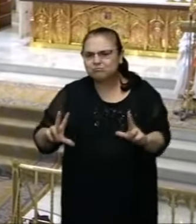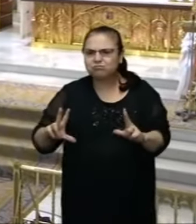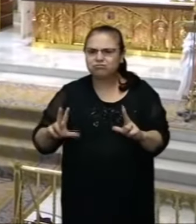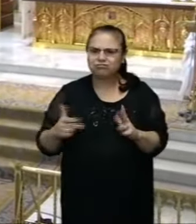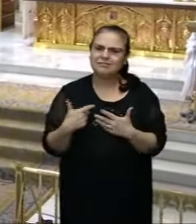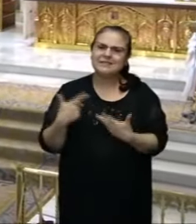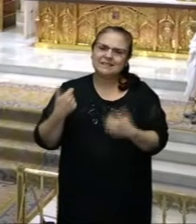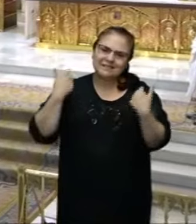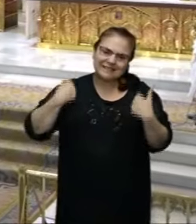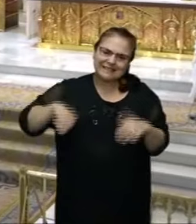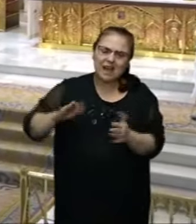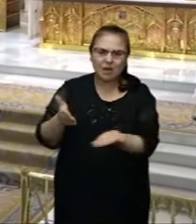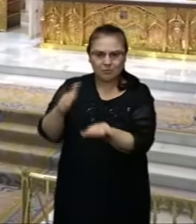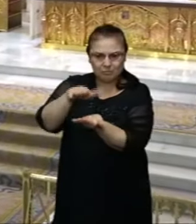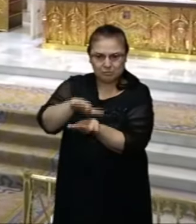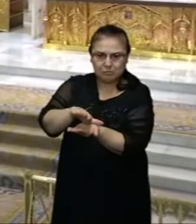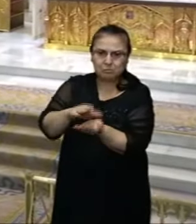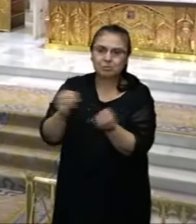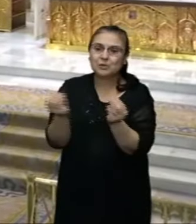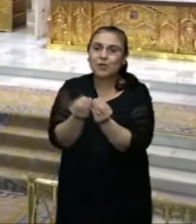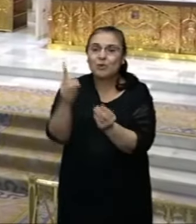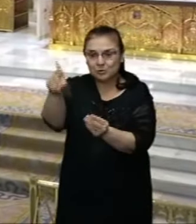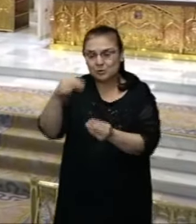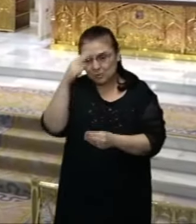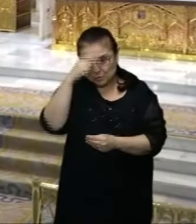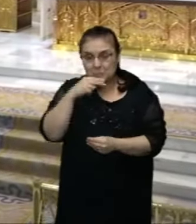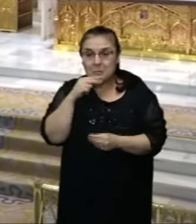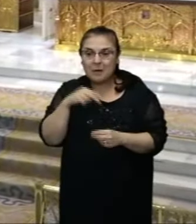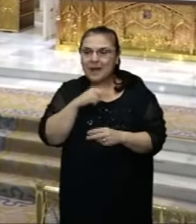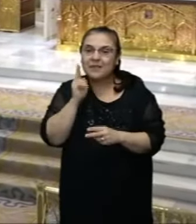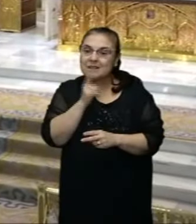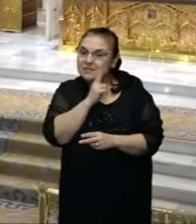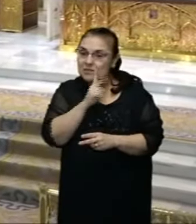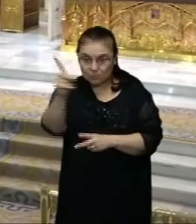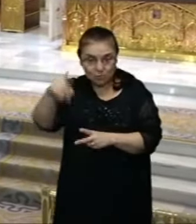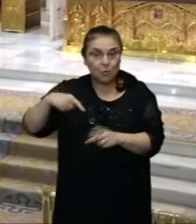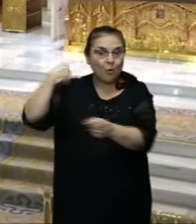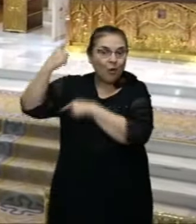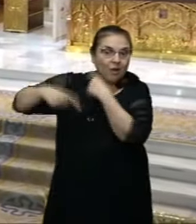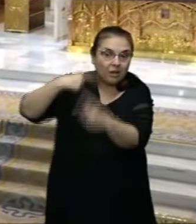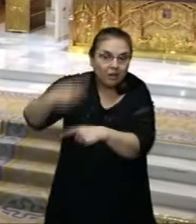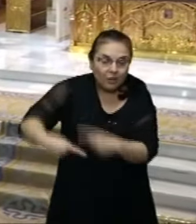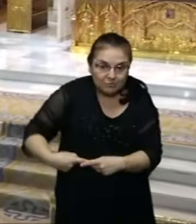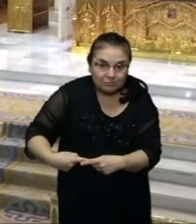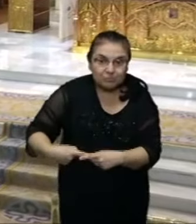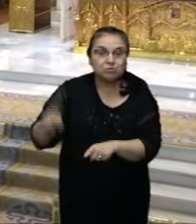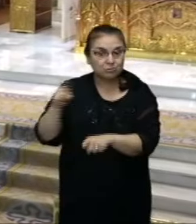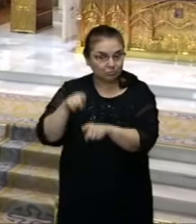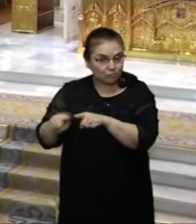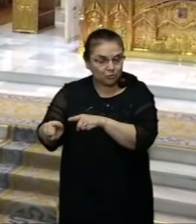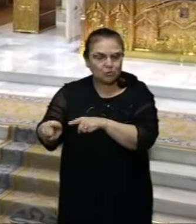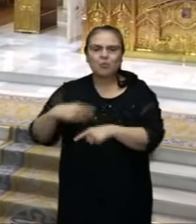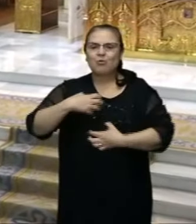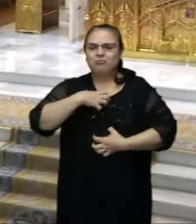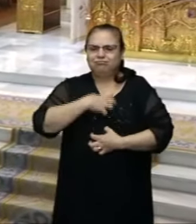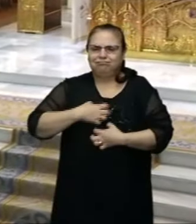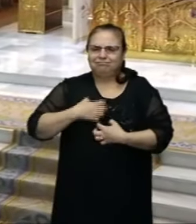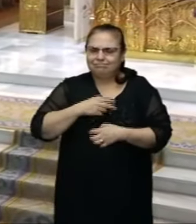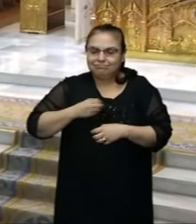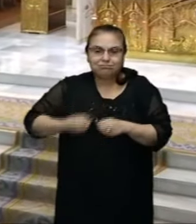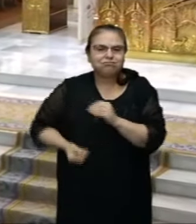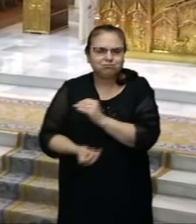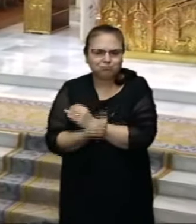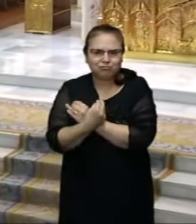padres, yo suscitaré descendencia tuya después de ti. Al que salga de tus entrañas,